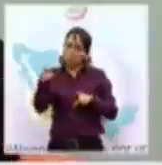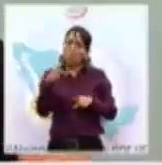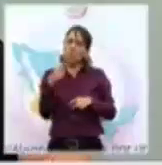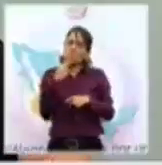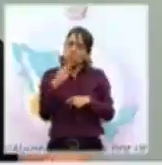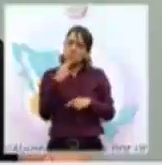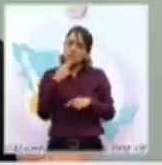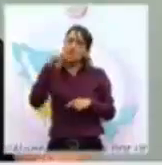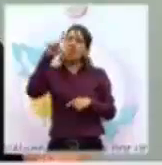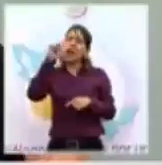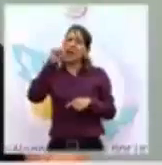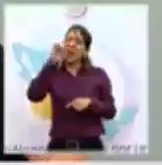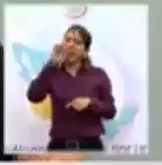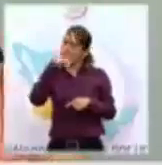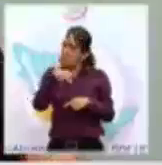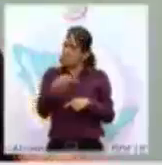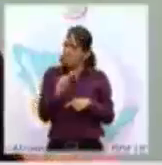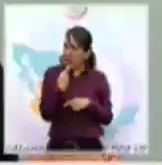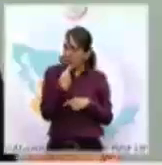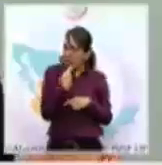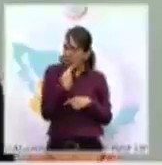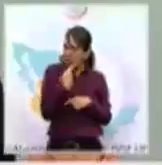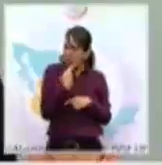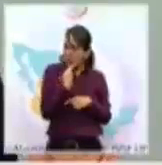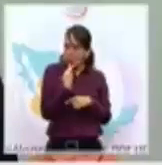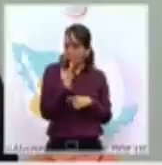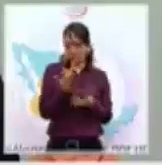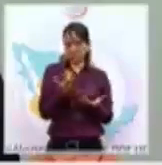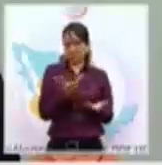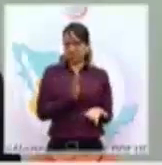y griego, ¿verdad? No dejaban de ser.